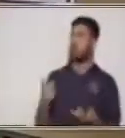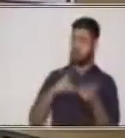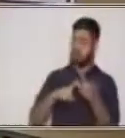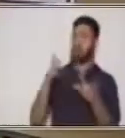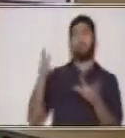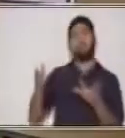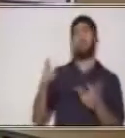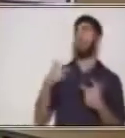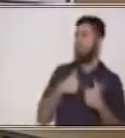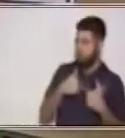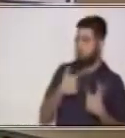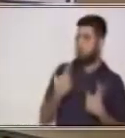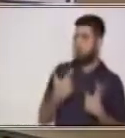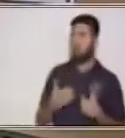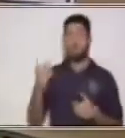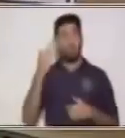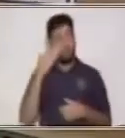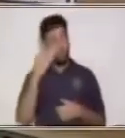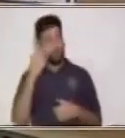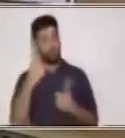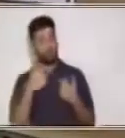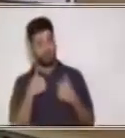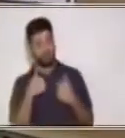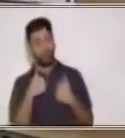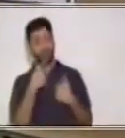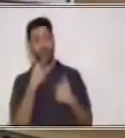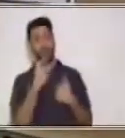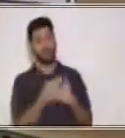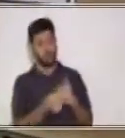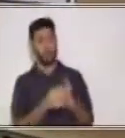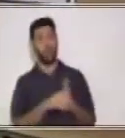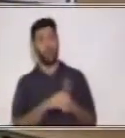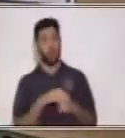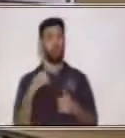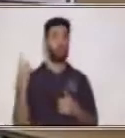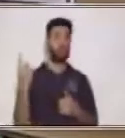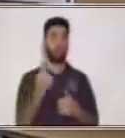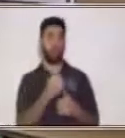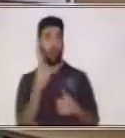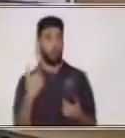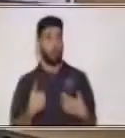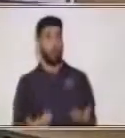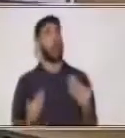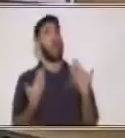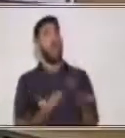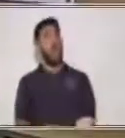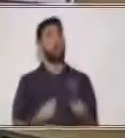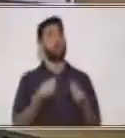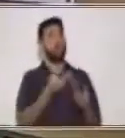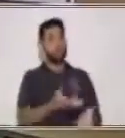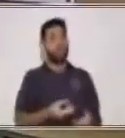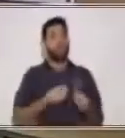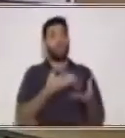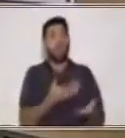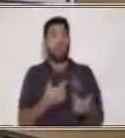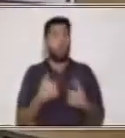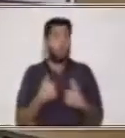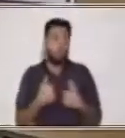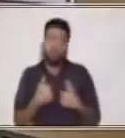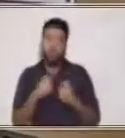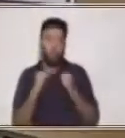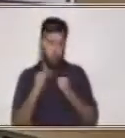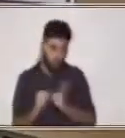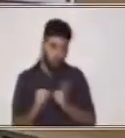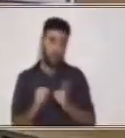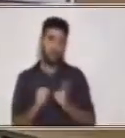decía su mamá, mi hija, no todas las cosas te las podemos dar nosotros como papás, ¿verdad? Porque los